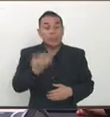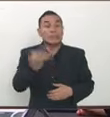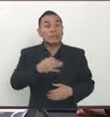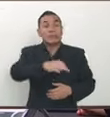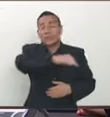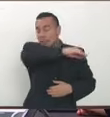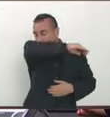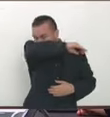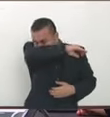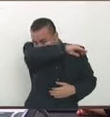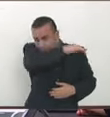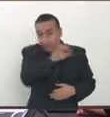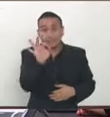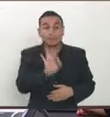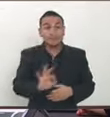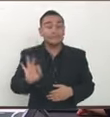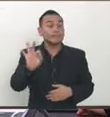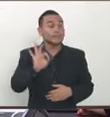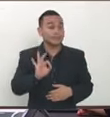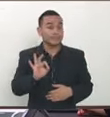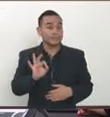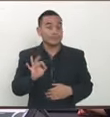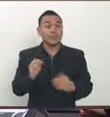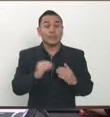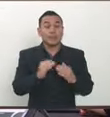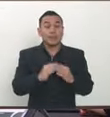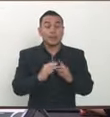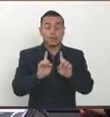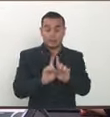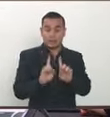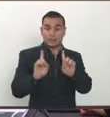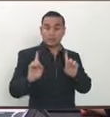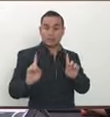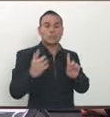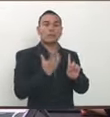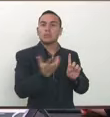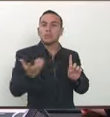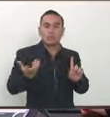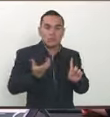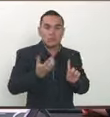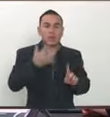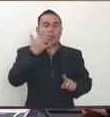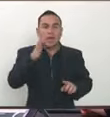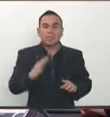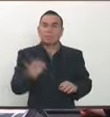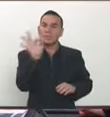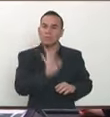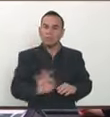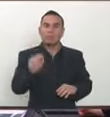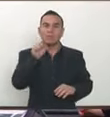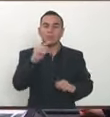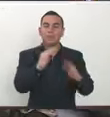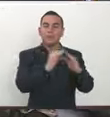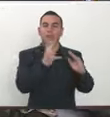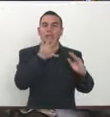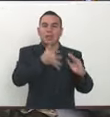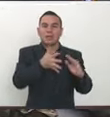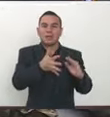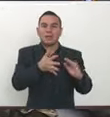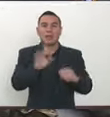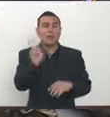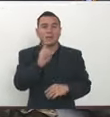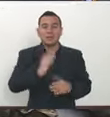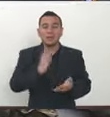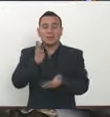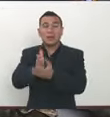boca, al no tomar la distancia social, teniendo la posibilidad de quedarse en la casa y saliendo de paseo, como que estuviéramos en